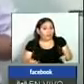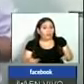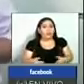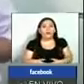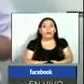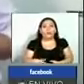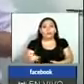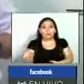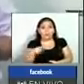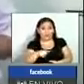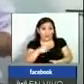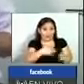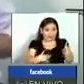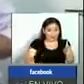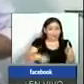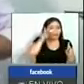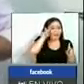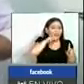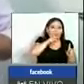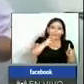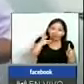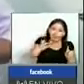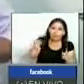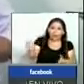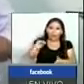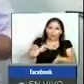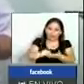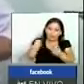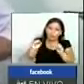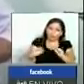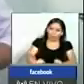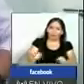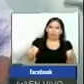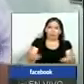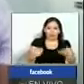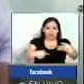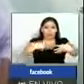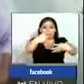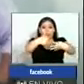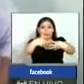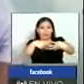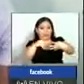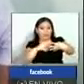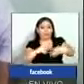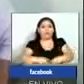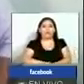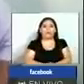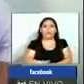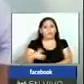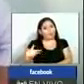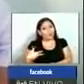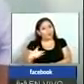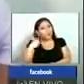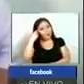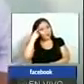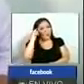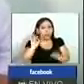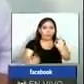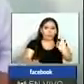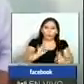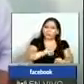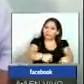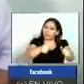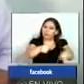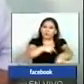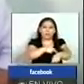Tener Esa facultad A través De la ley O un decreto Ejecutivo Entonces nos parece Que es justo Y pertinente La